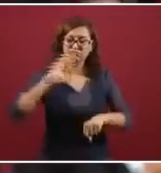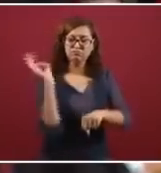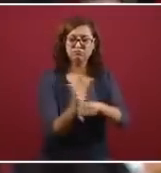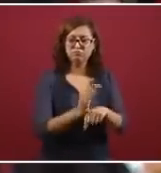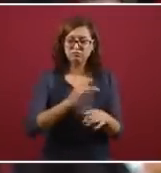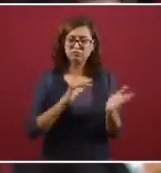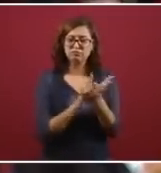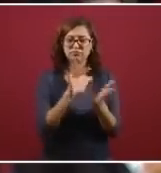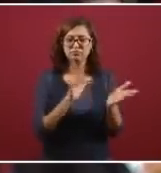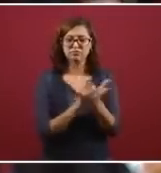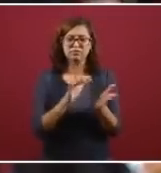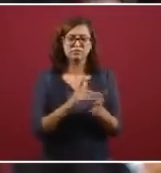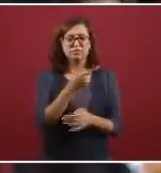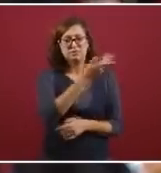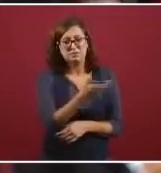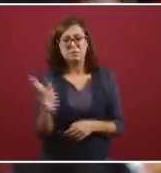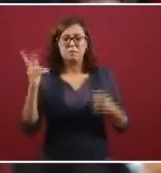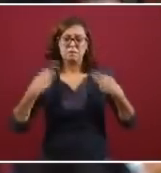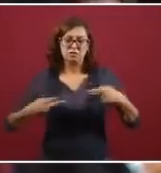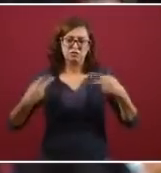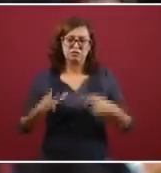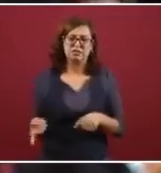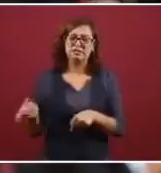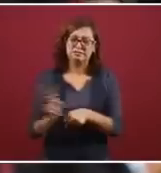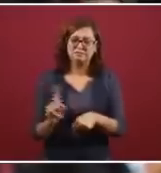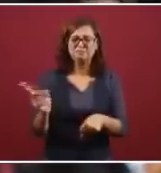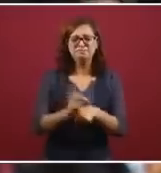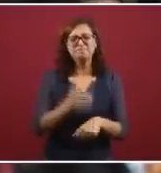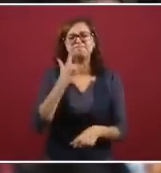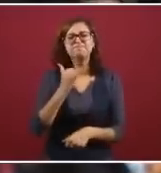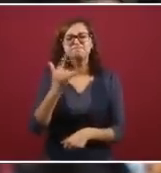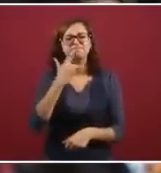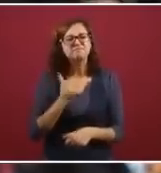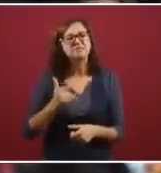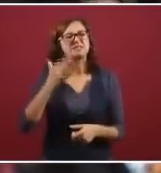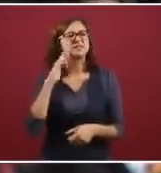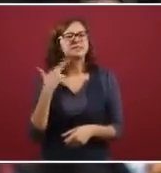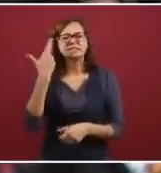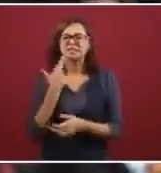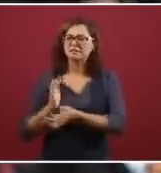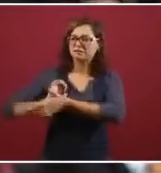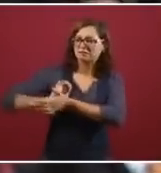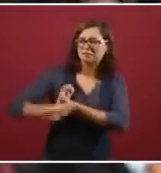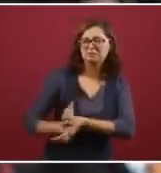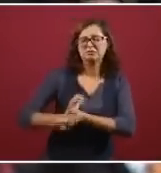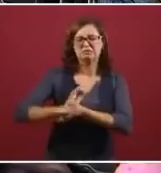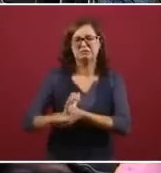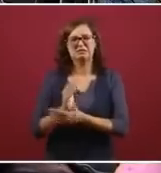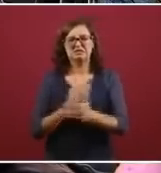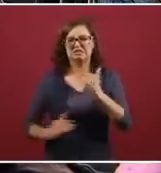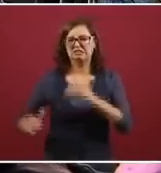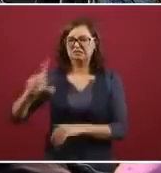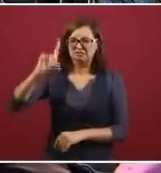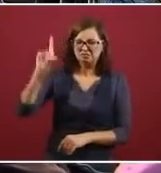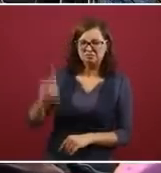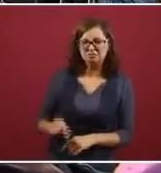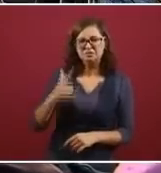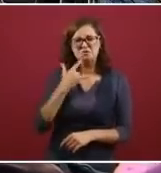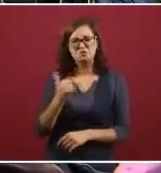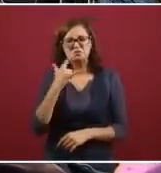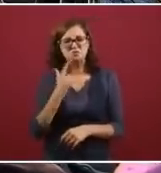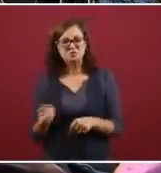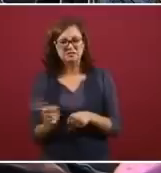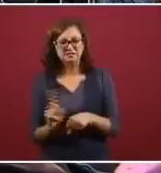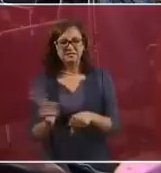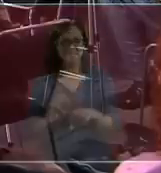de solidaridad con todos aquellos que están luchando contra el racismo, la xenofobia y el supremacismo en los Estados Unidos.